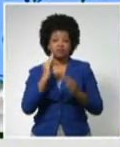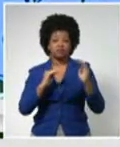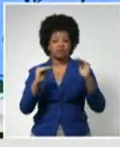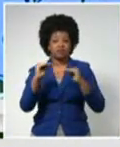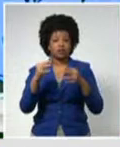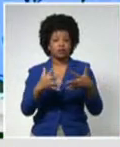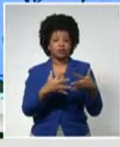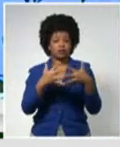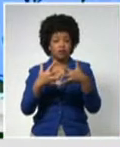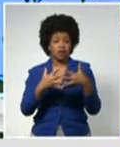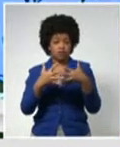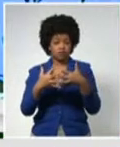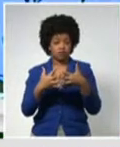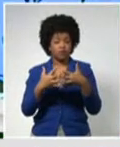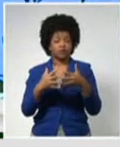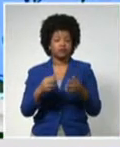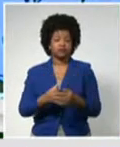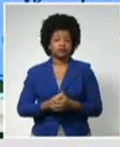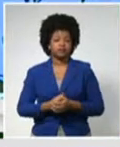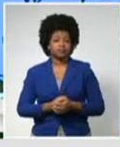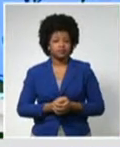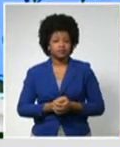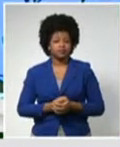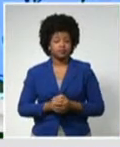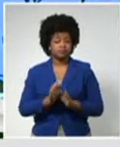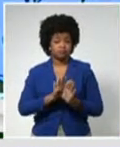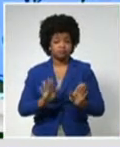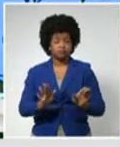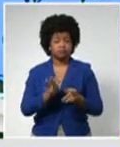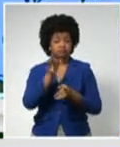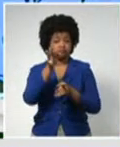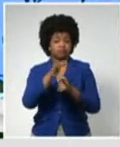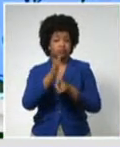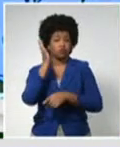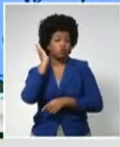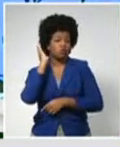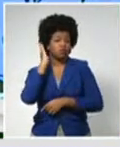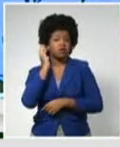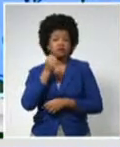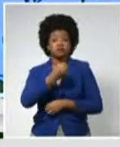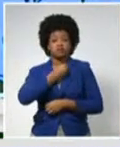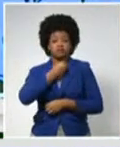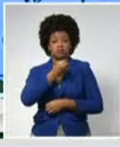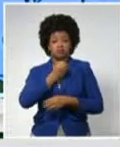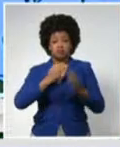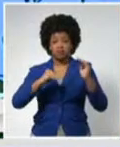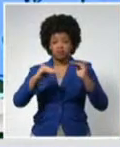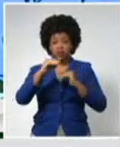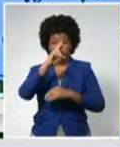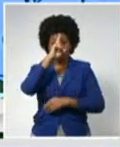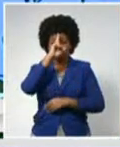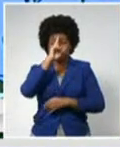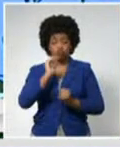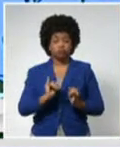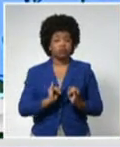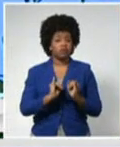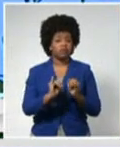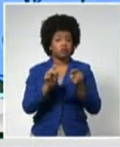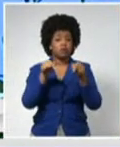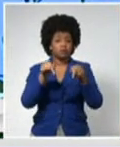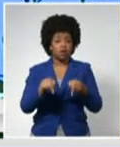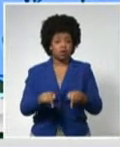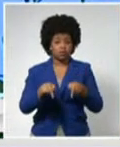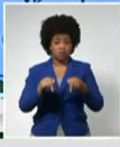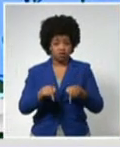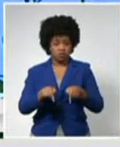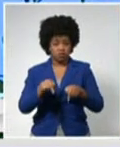de la República de Cuba. De inmediato iniciamos la conferencia de prensa del Ministerio de Salud Pública sobre la actualización de la situación